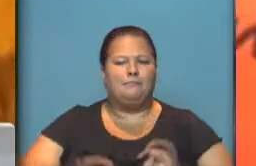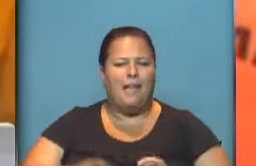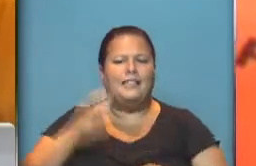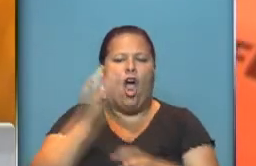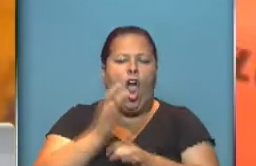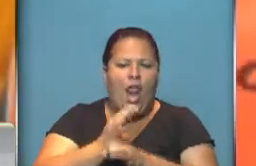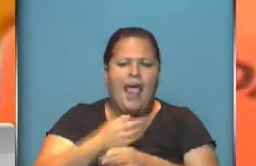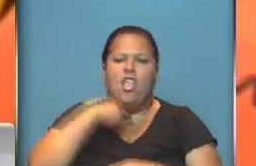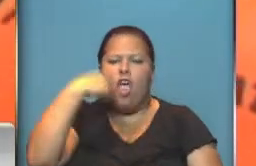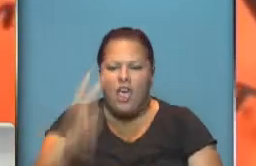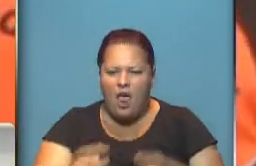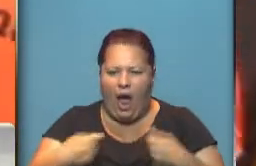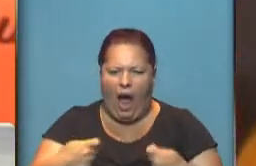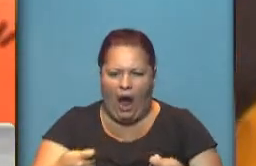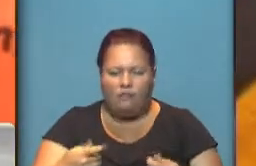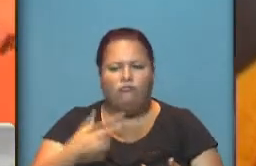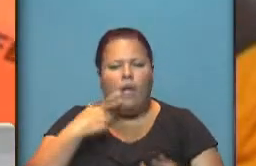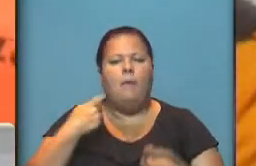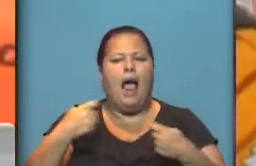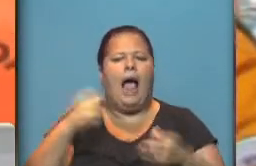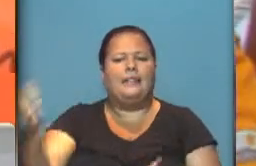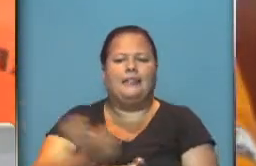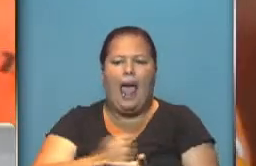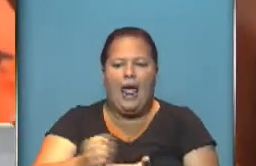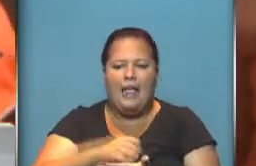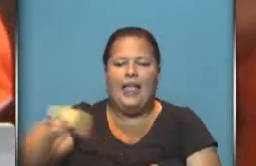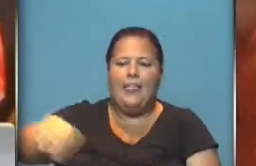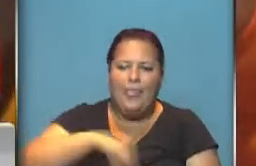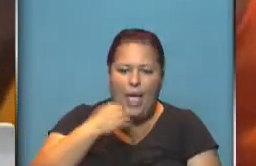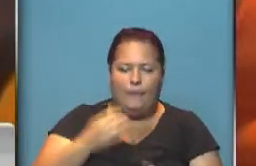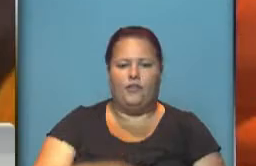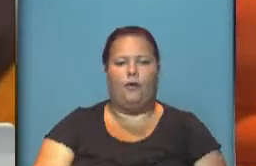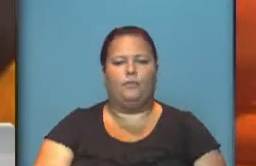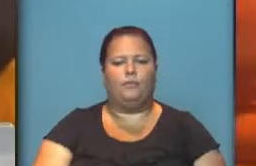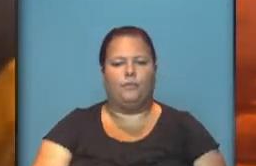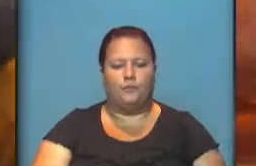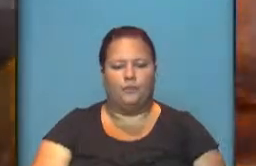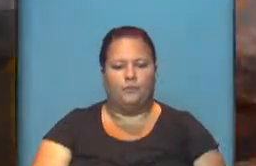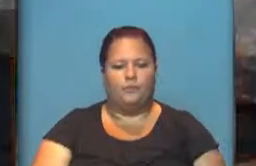de colegios y los hijos, y los consumos con tarjeta de débito y de crédito.